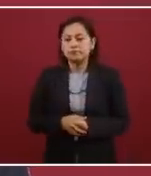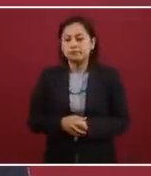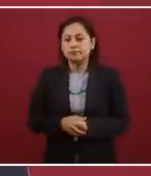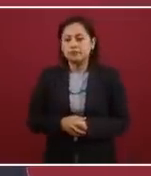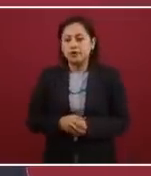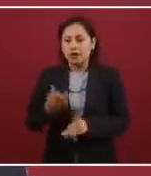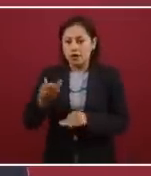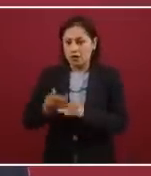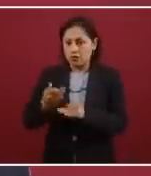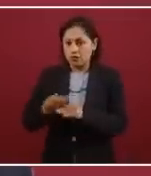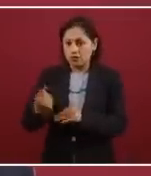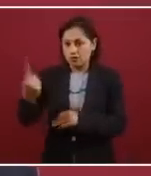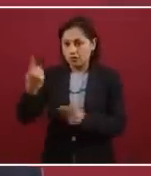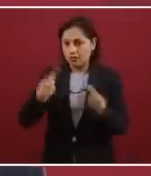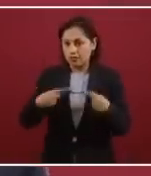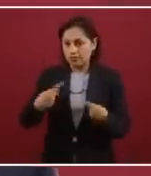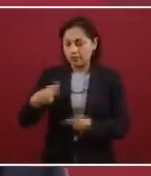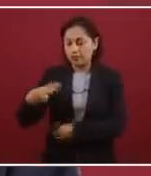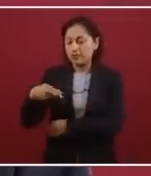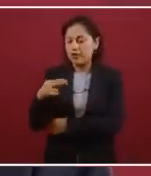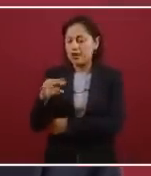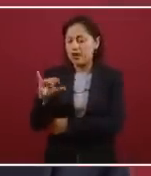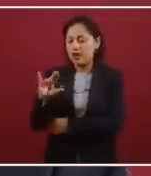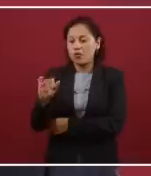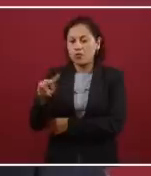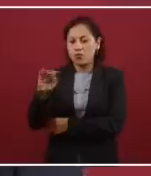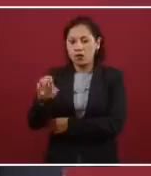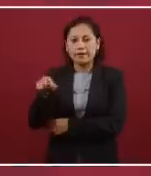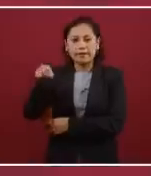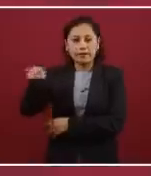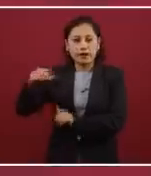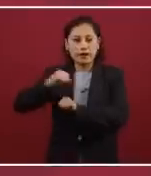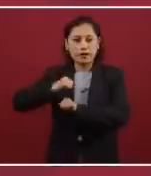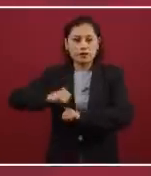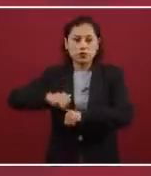Agüet, es una gente honesta,